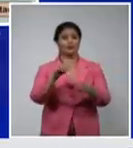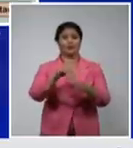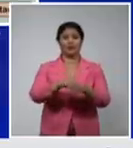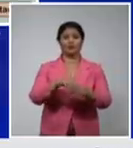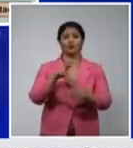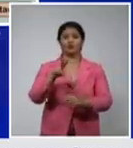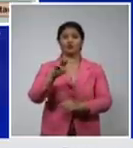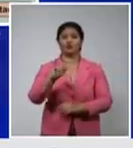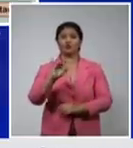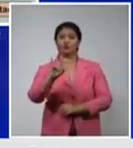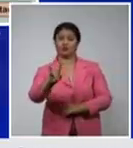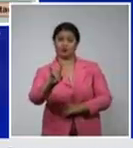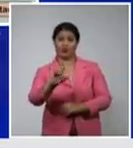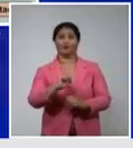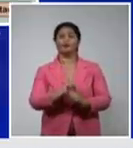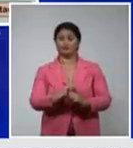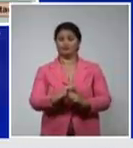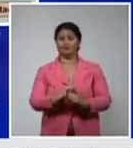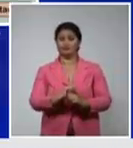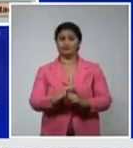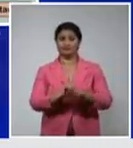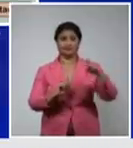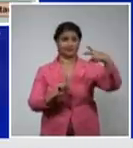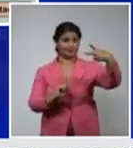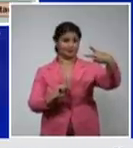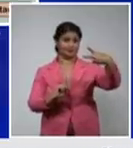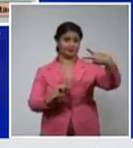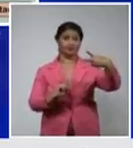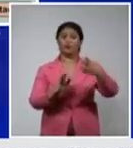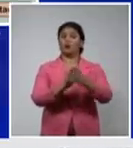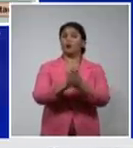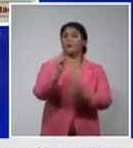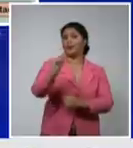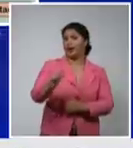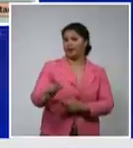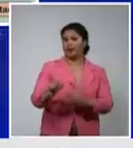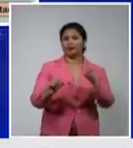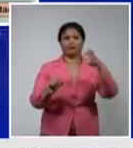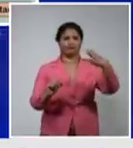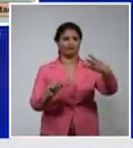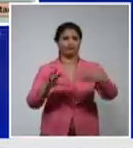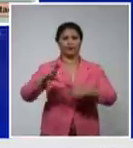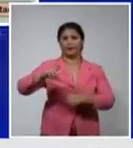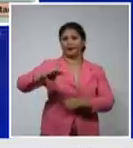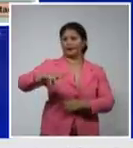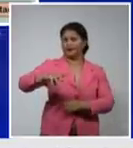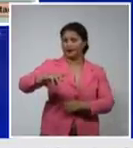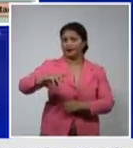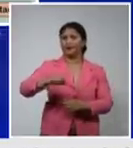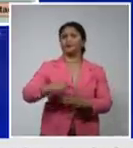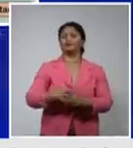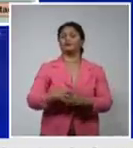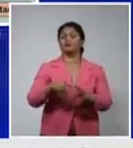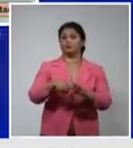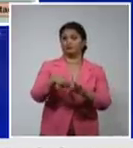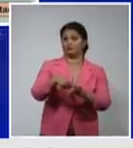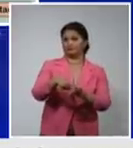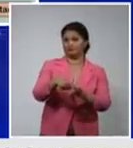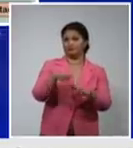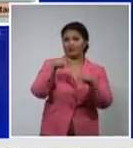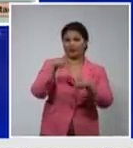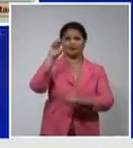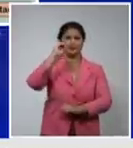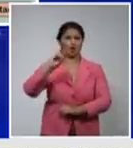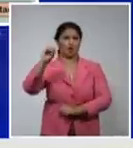269 por 100.000 habitantes. Mayabeque, Pinar del Río y el municipio especial Isla